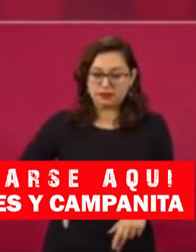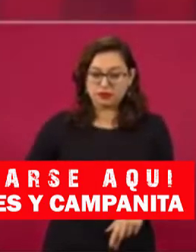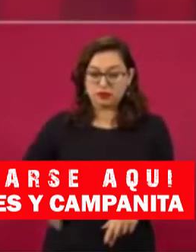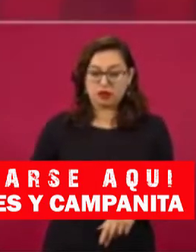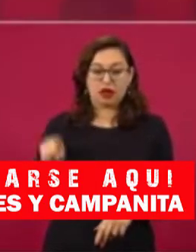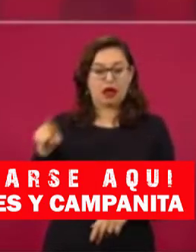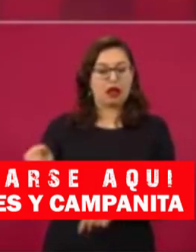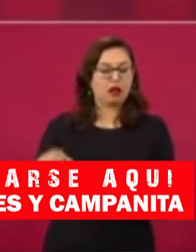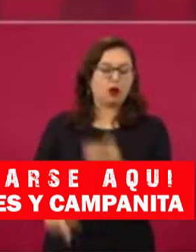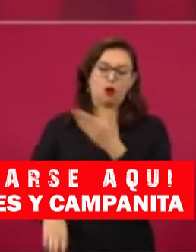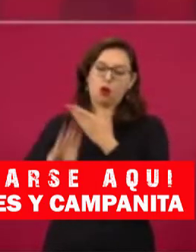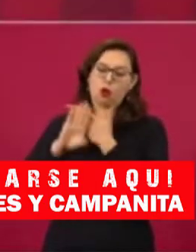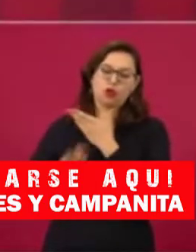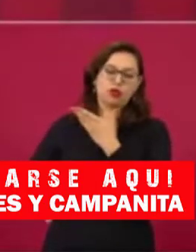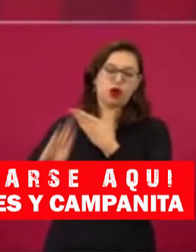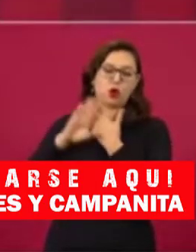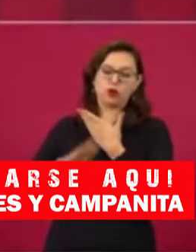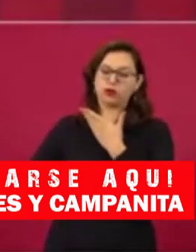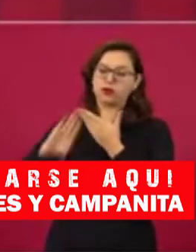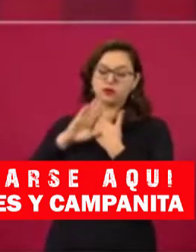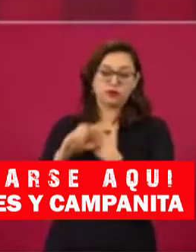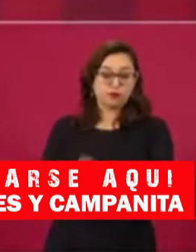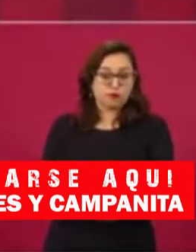nosotros. Se habla de que